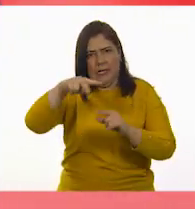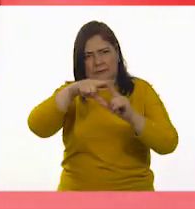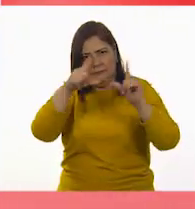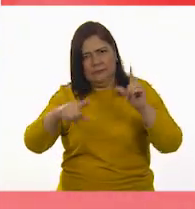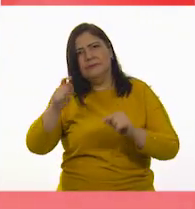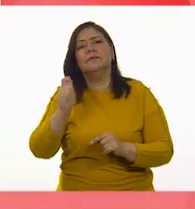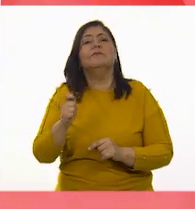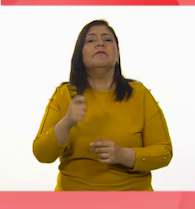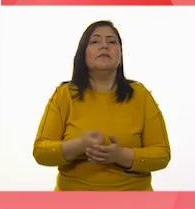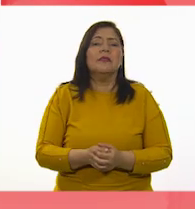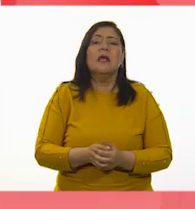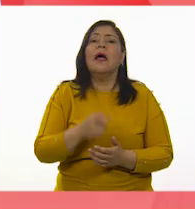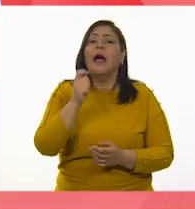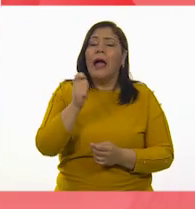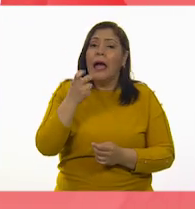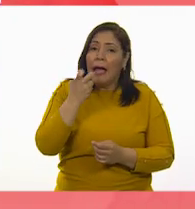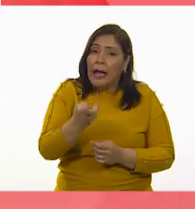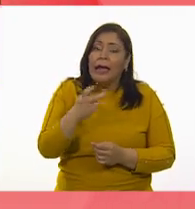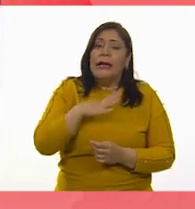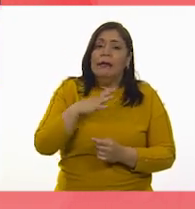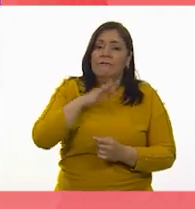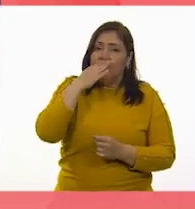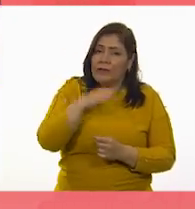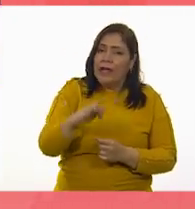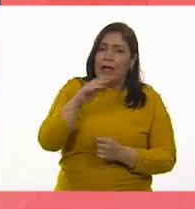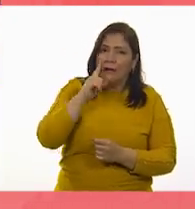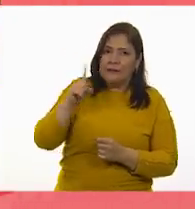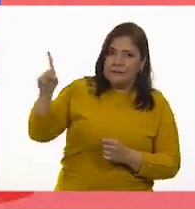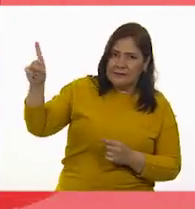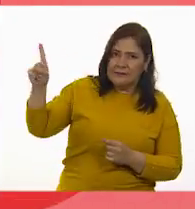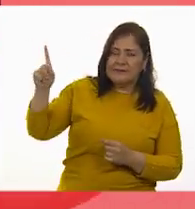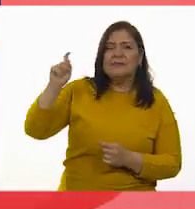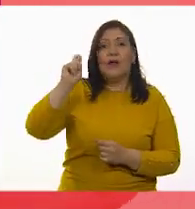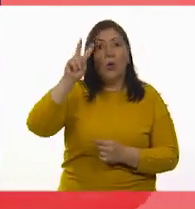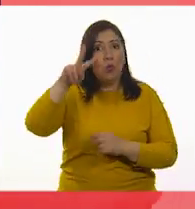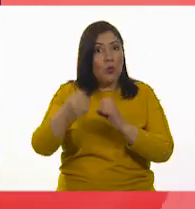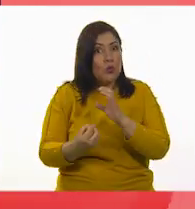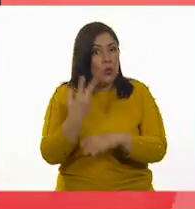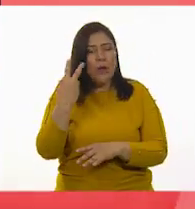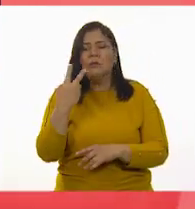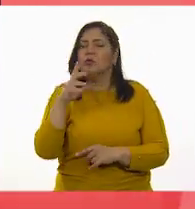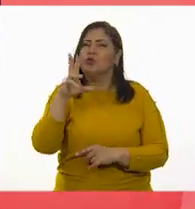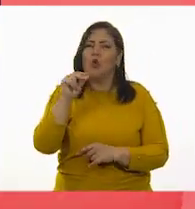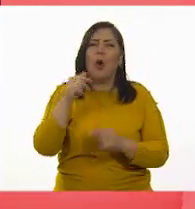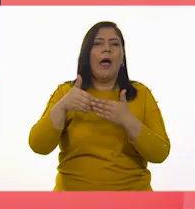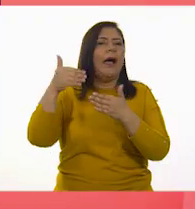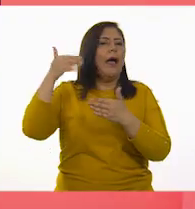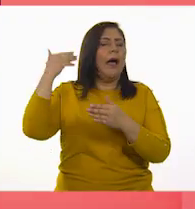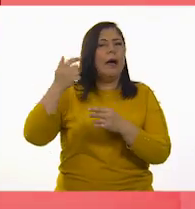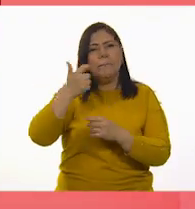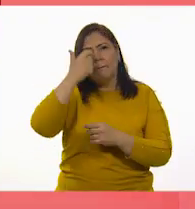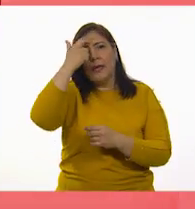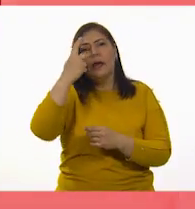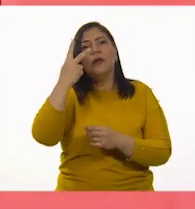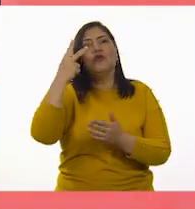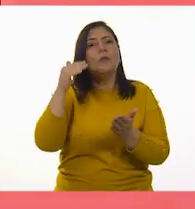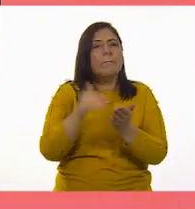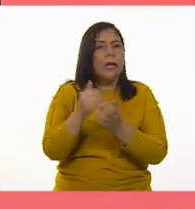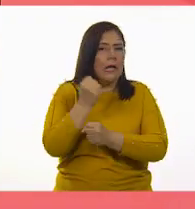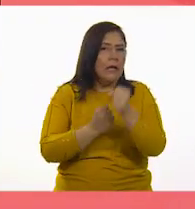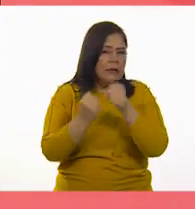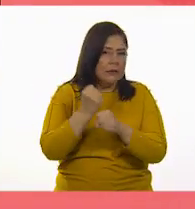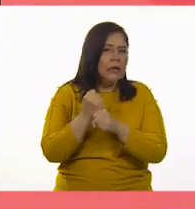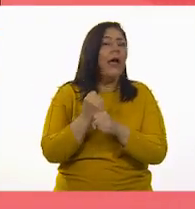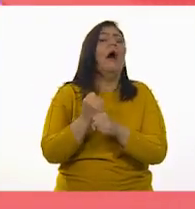Ciudad de México, el Festival Radical Mestizo no es algo nuevo entre la cartelera capitalina, ya que fue creado en el año 2000 y se